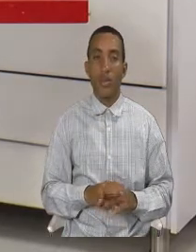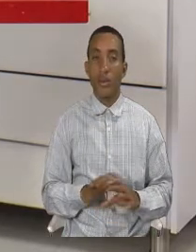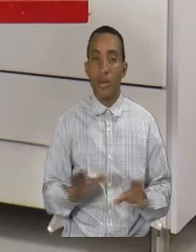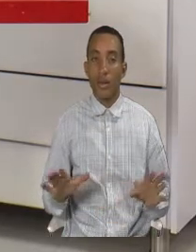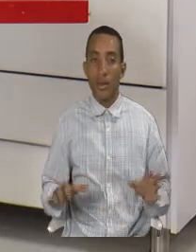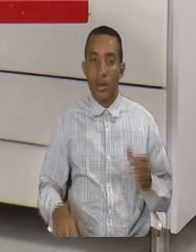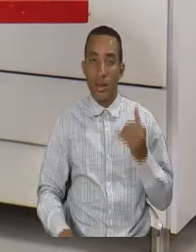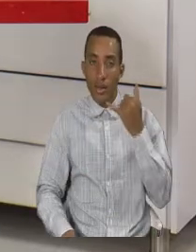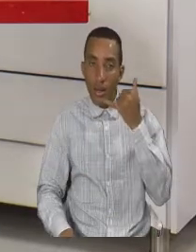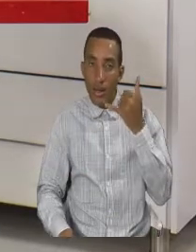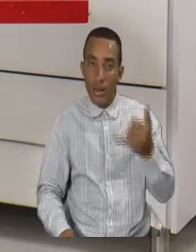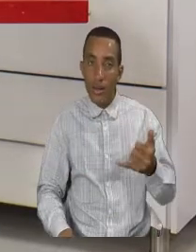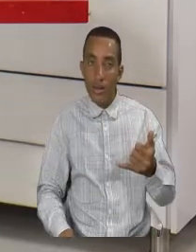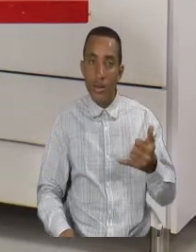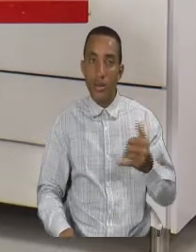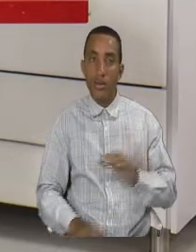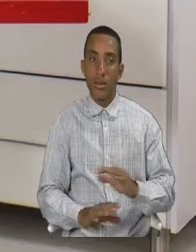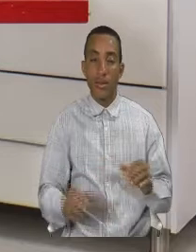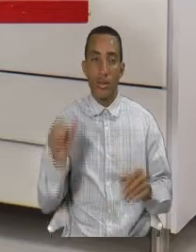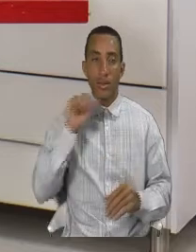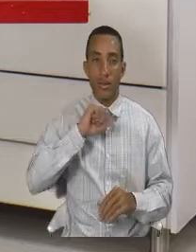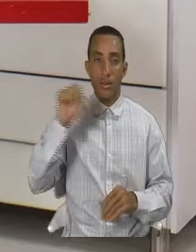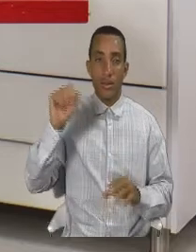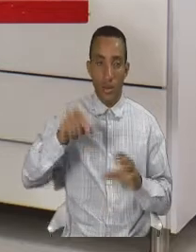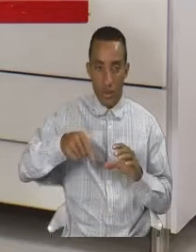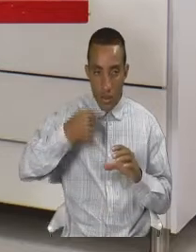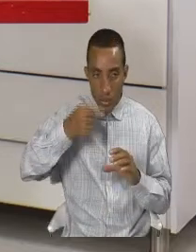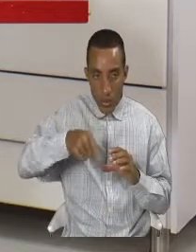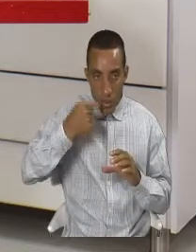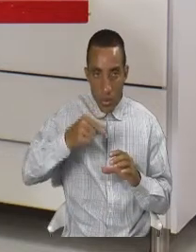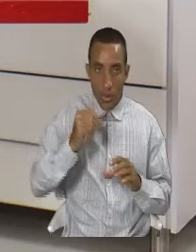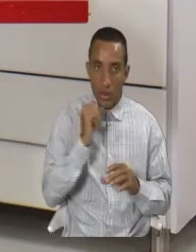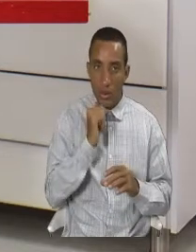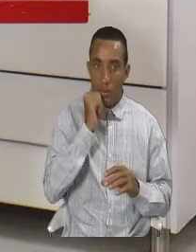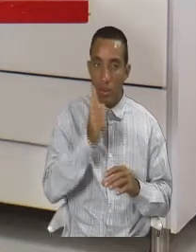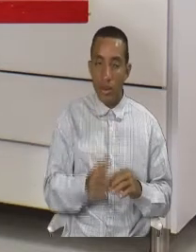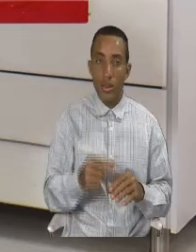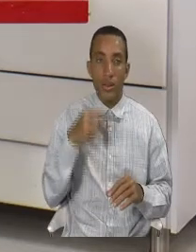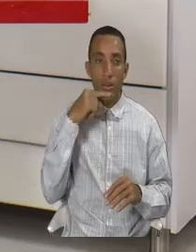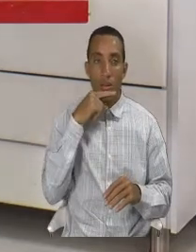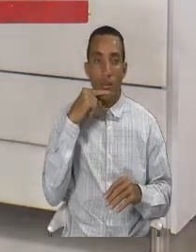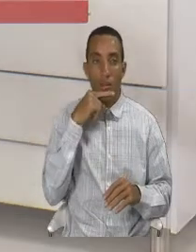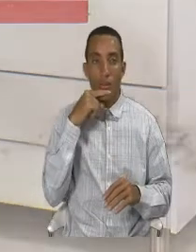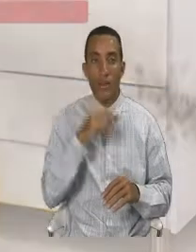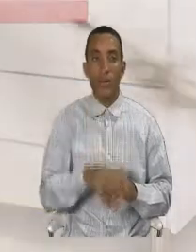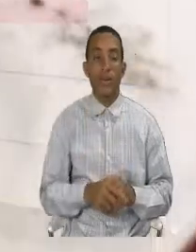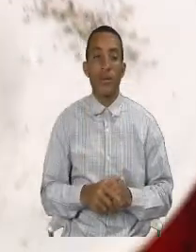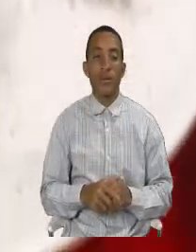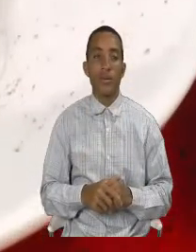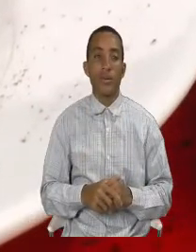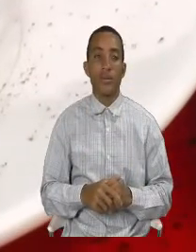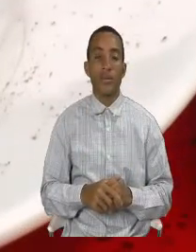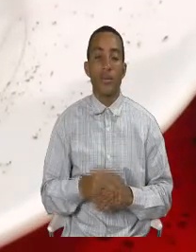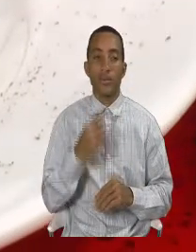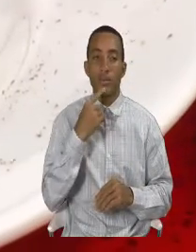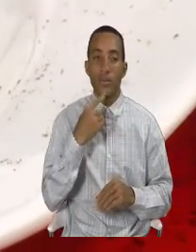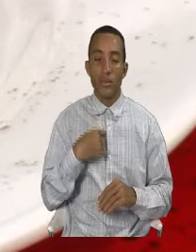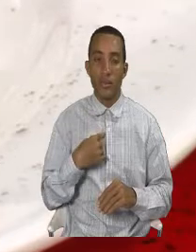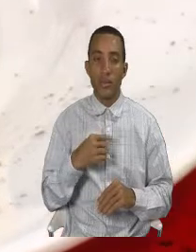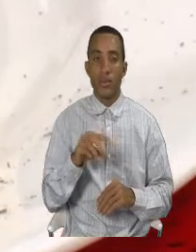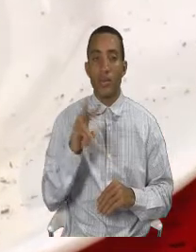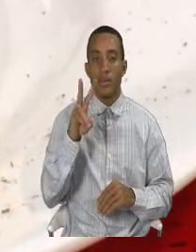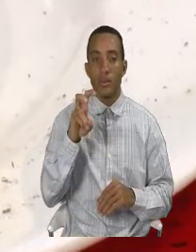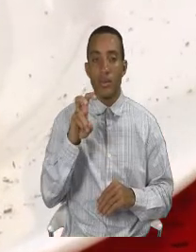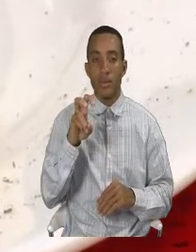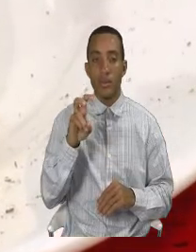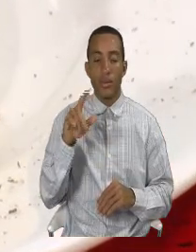que llamara a ganarse la picada para el día de mañana, que es festivo, y nos dijera las 7 salsas. Nuestro